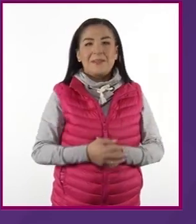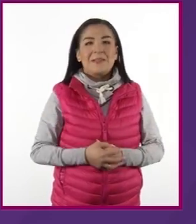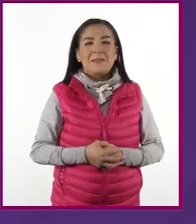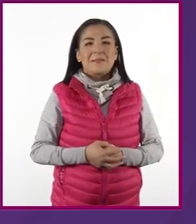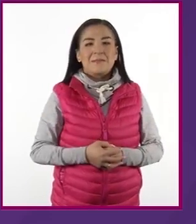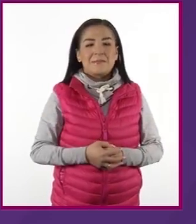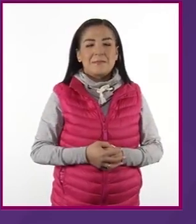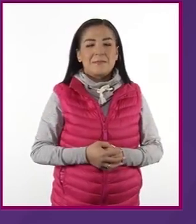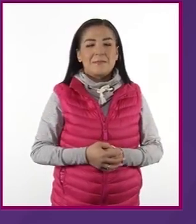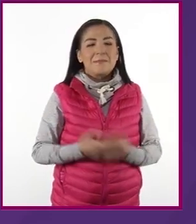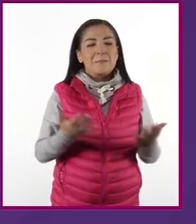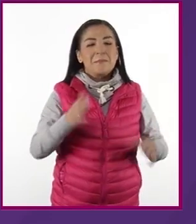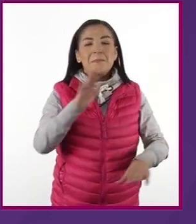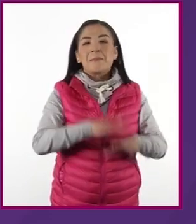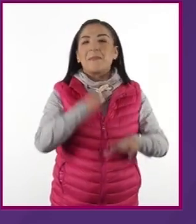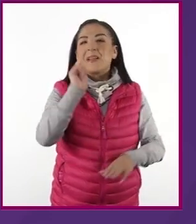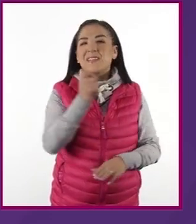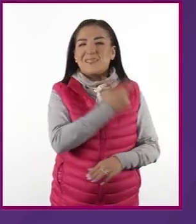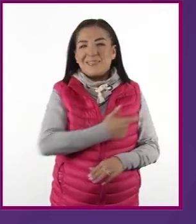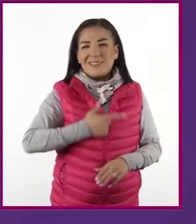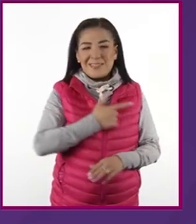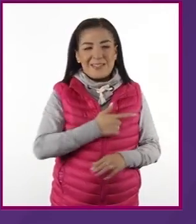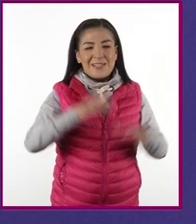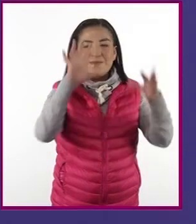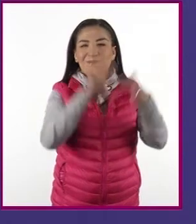por las narraciones policíacas.